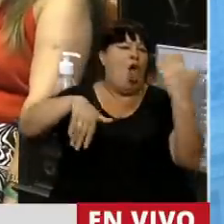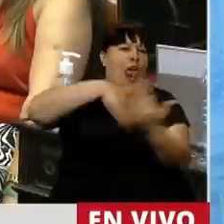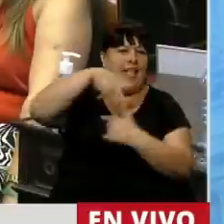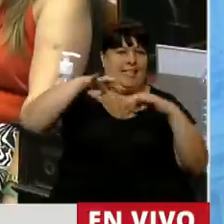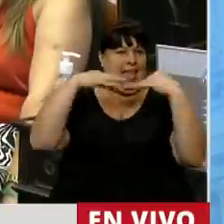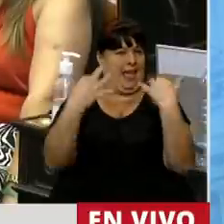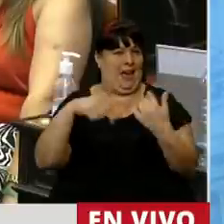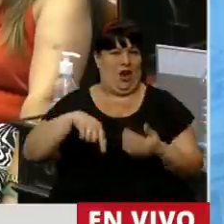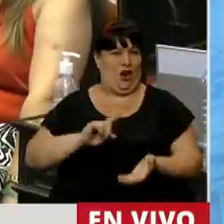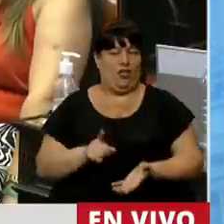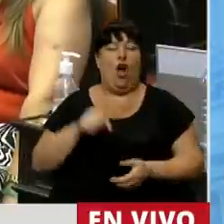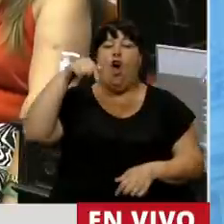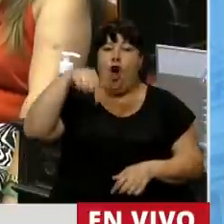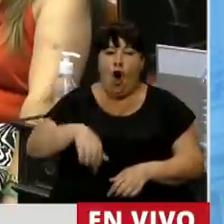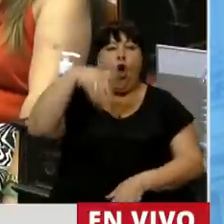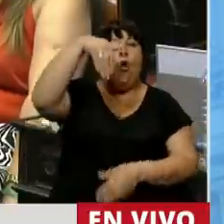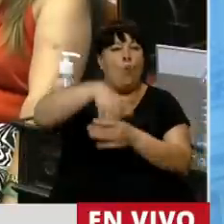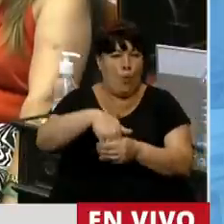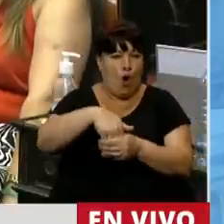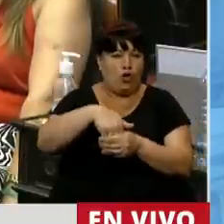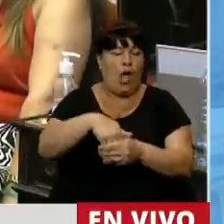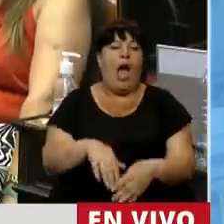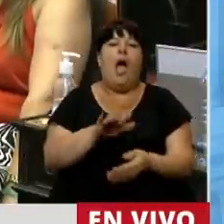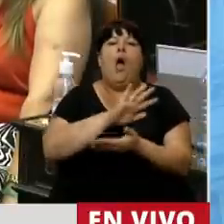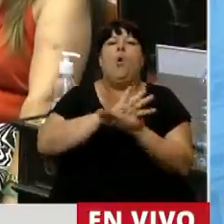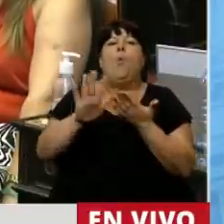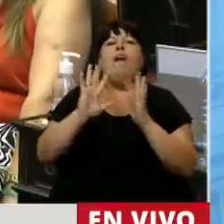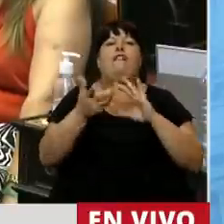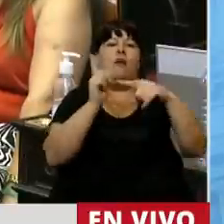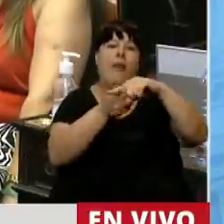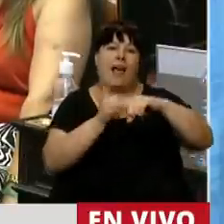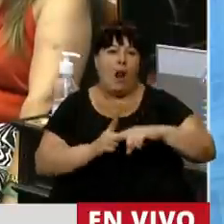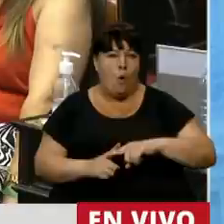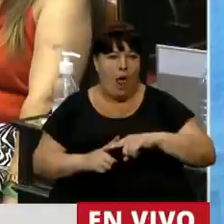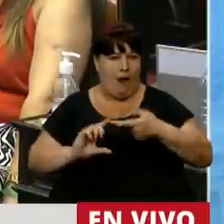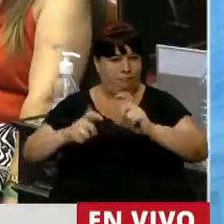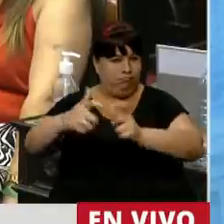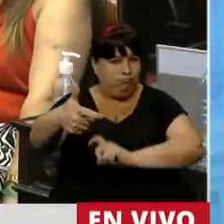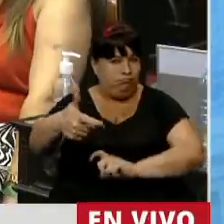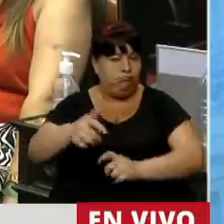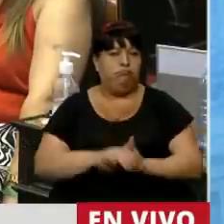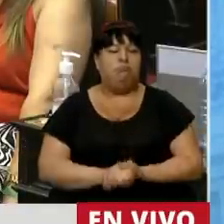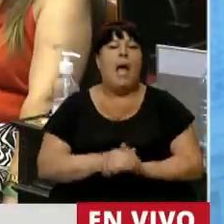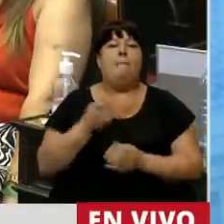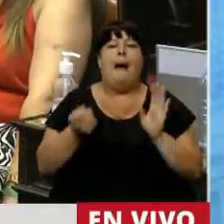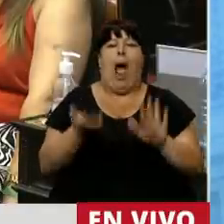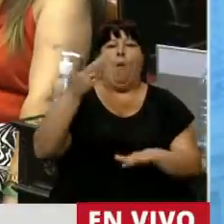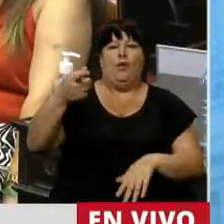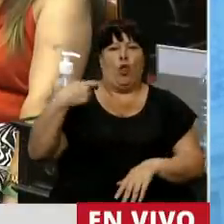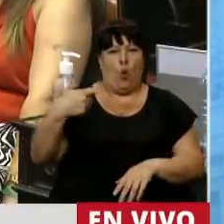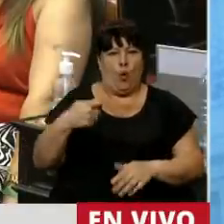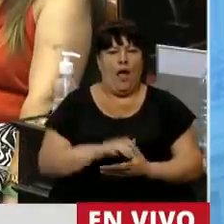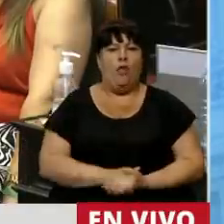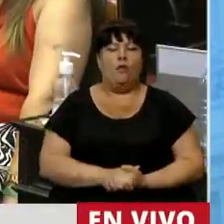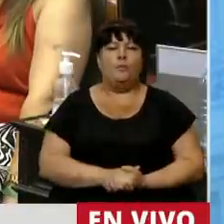en el recinto. Hoy se vota una nueva fórmula de movilidad